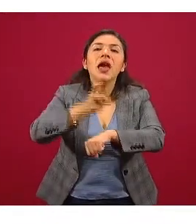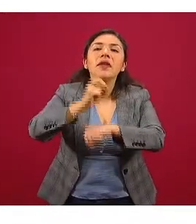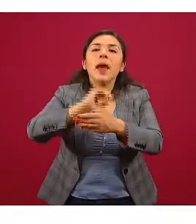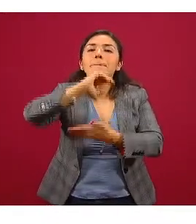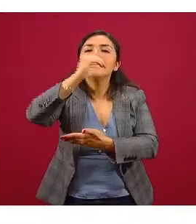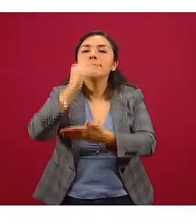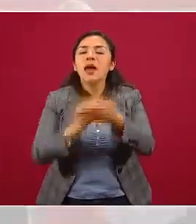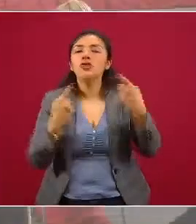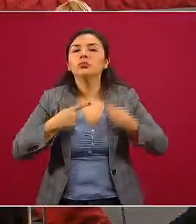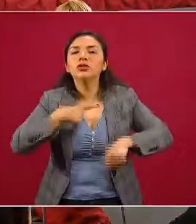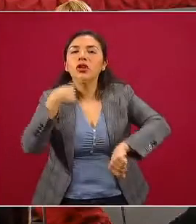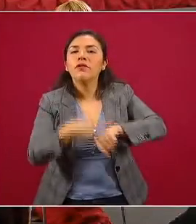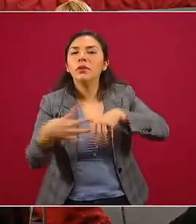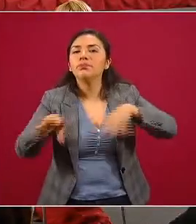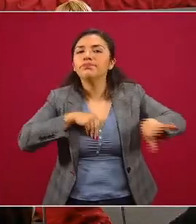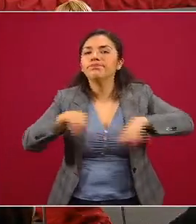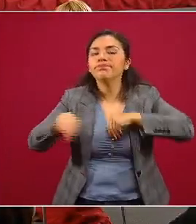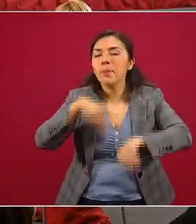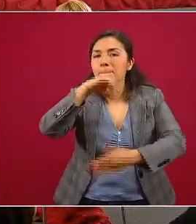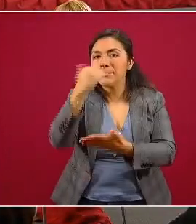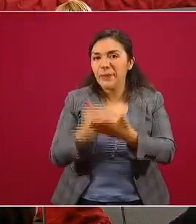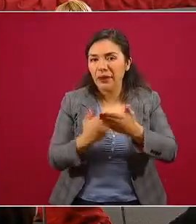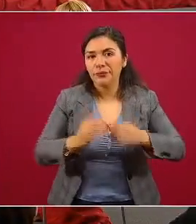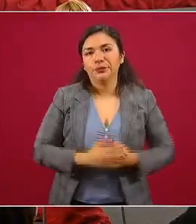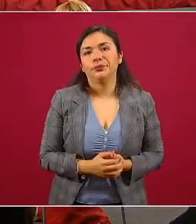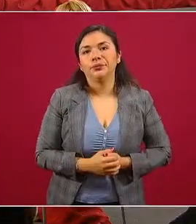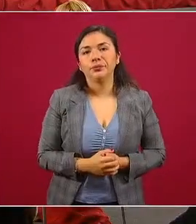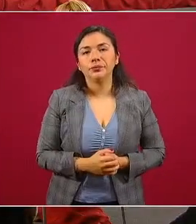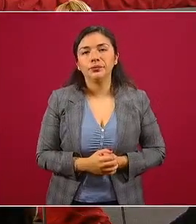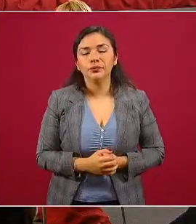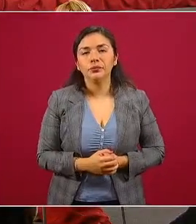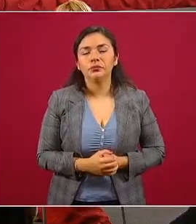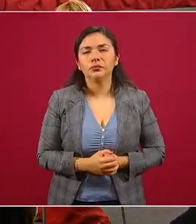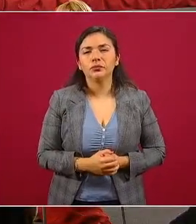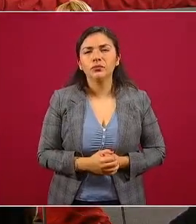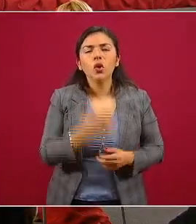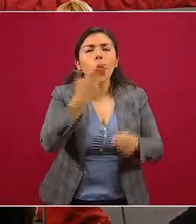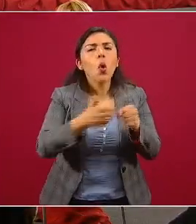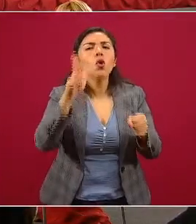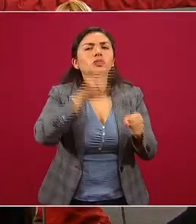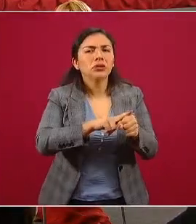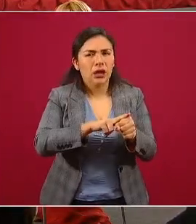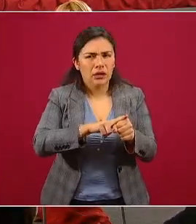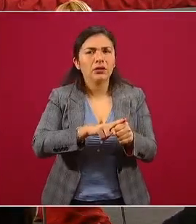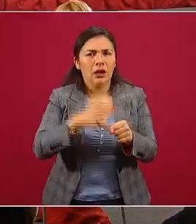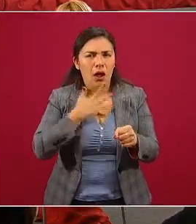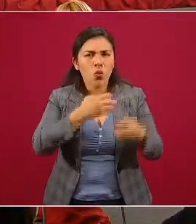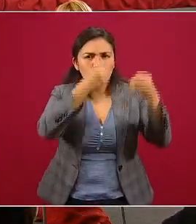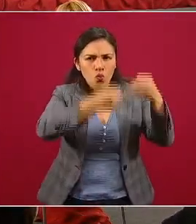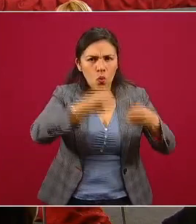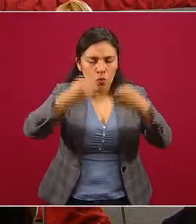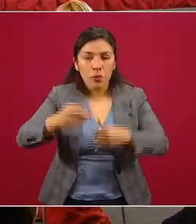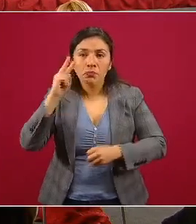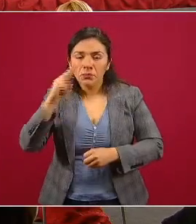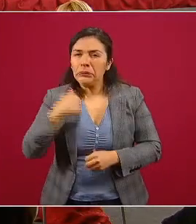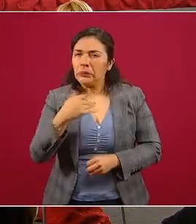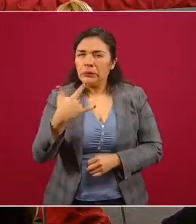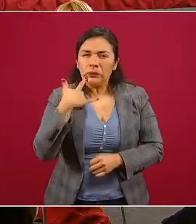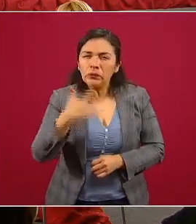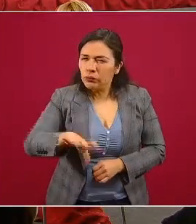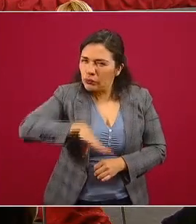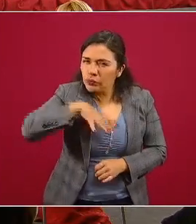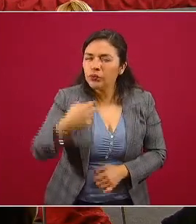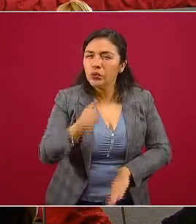que los del día anterior. Veamos ahora la ocupación hospitalaria y con esto terminamos. Hemos hecho un esfuerzo muy